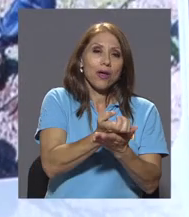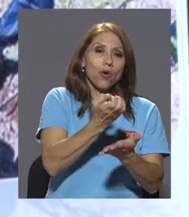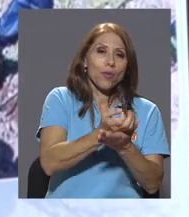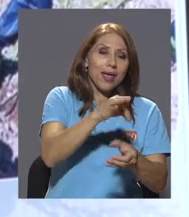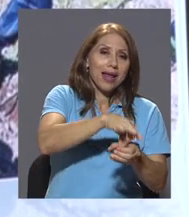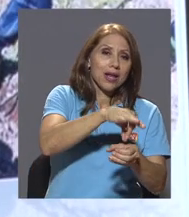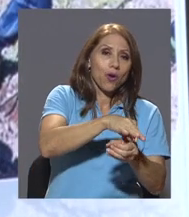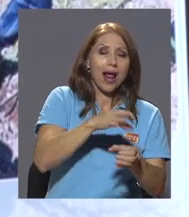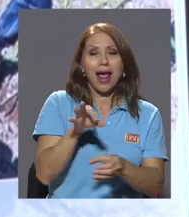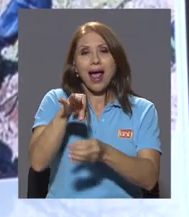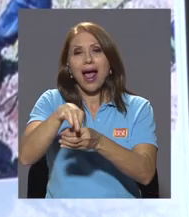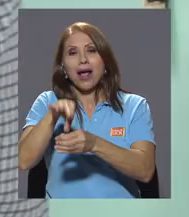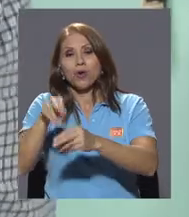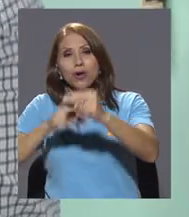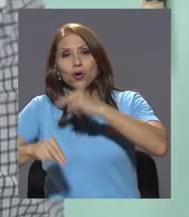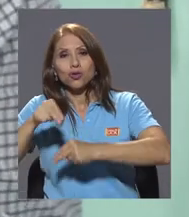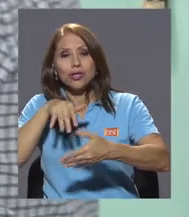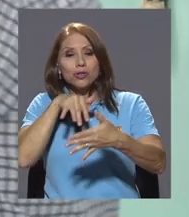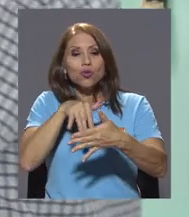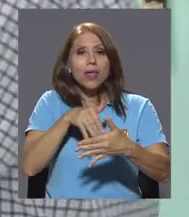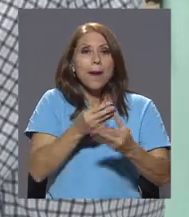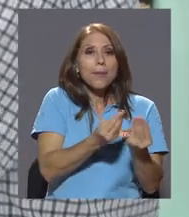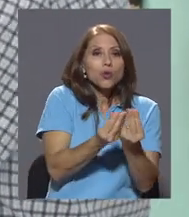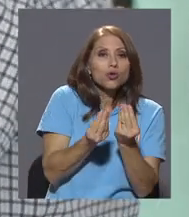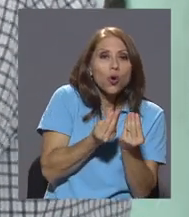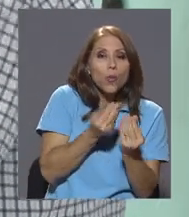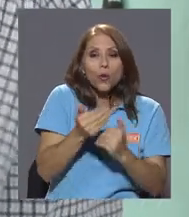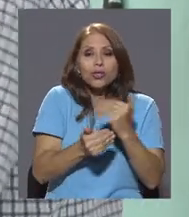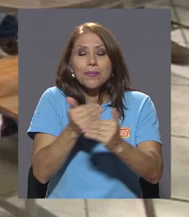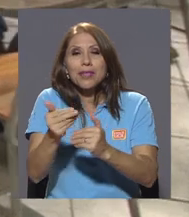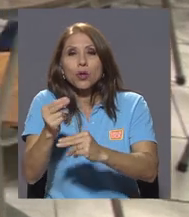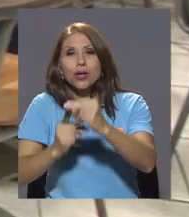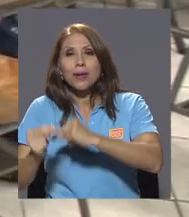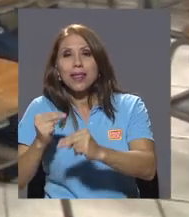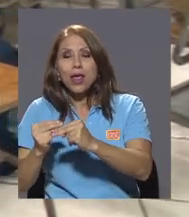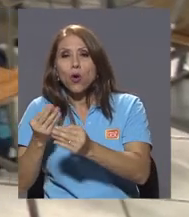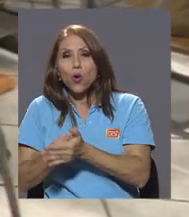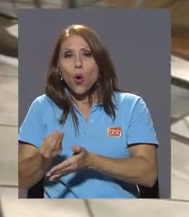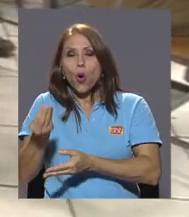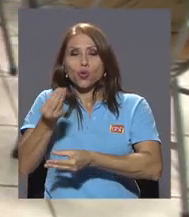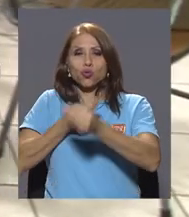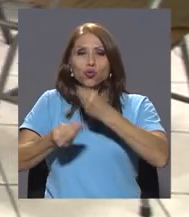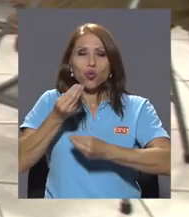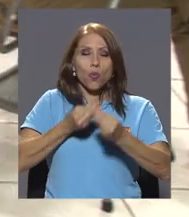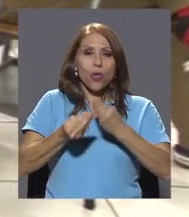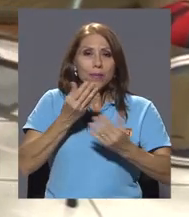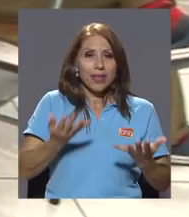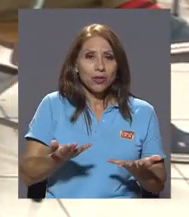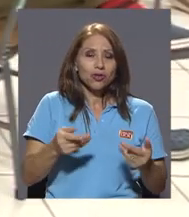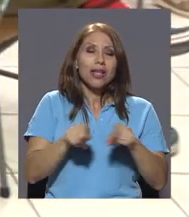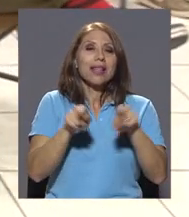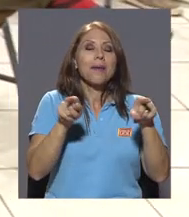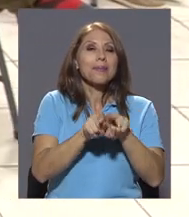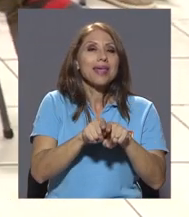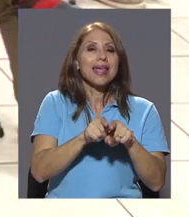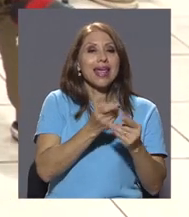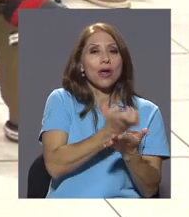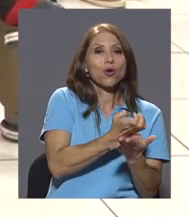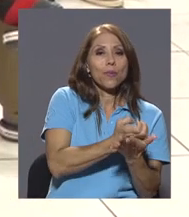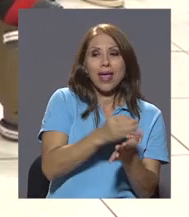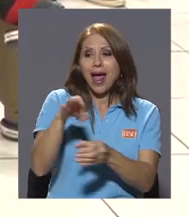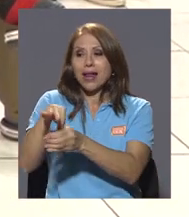que estudia la producción, procesamiento, mercadeo y consumo de alimentos, así como las interrelaciones entre la economía y la